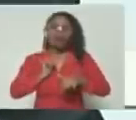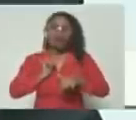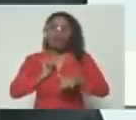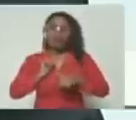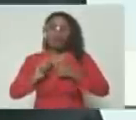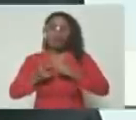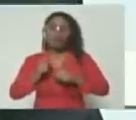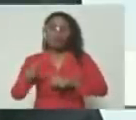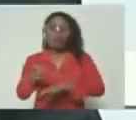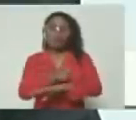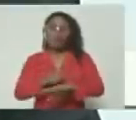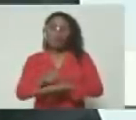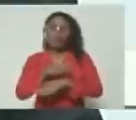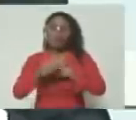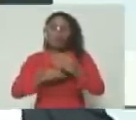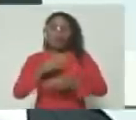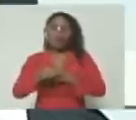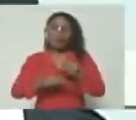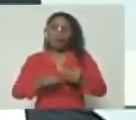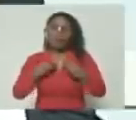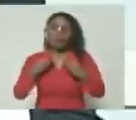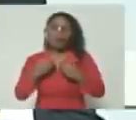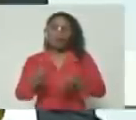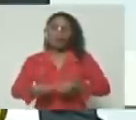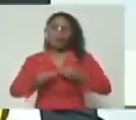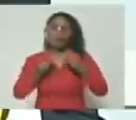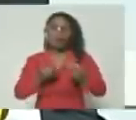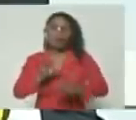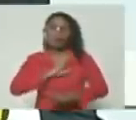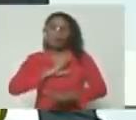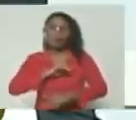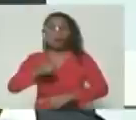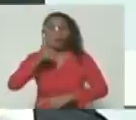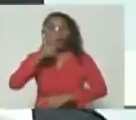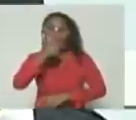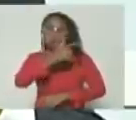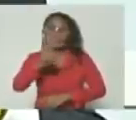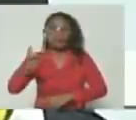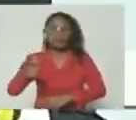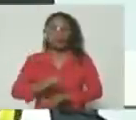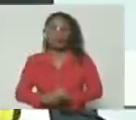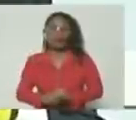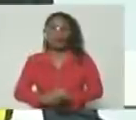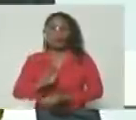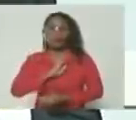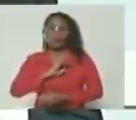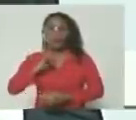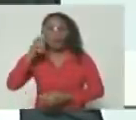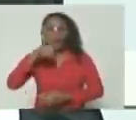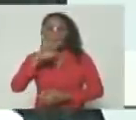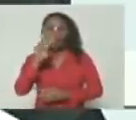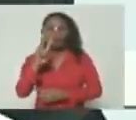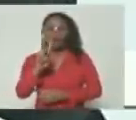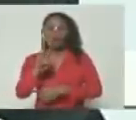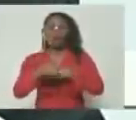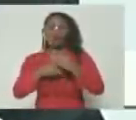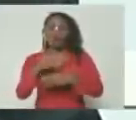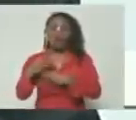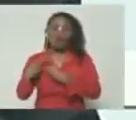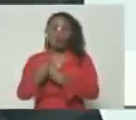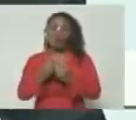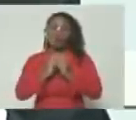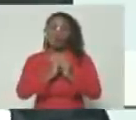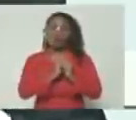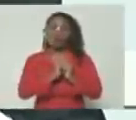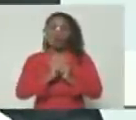el gobierno haga para garantizar la propia seguridad de los ciudadanos y del propio pueblo venezolano, la vamos a acompañar.